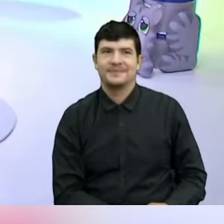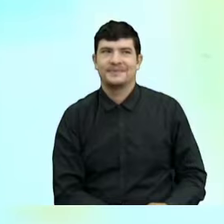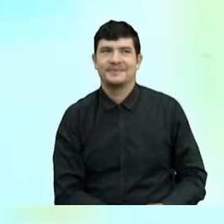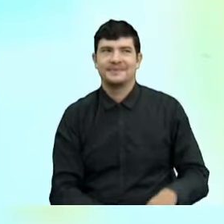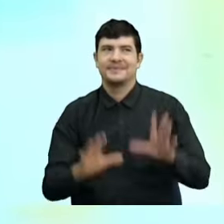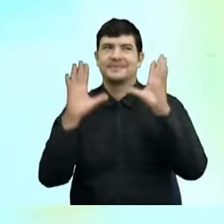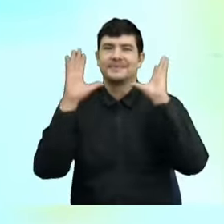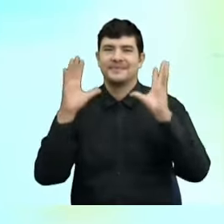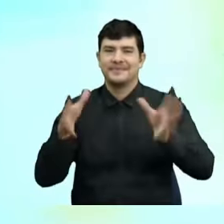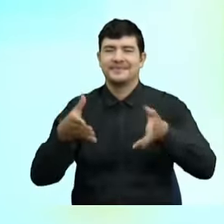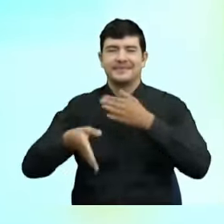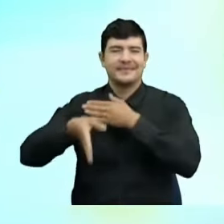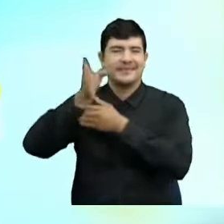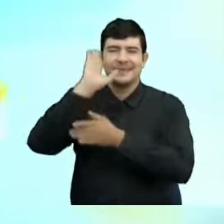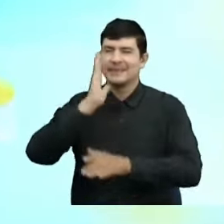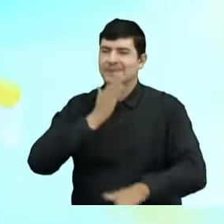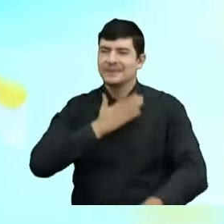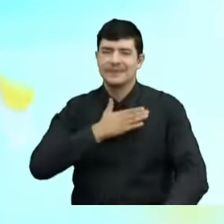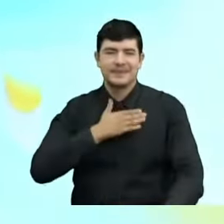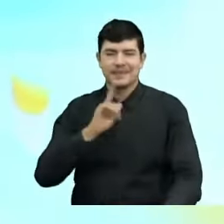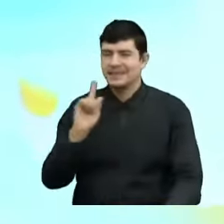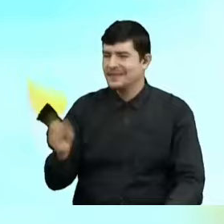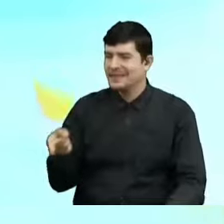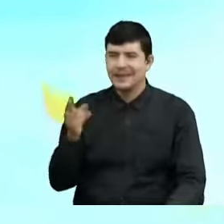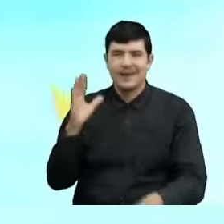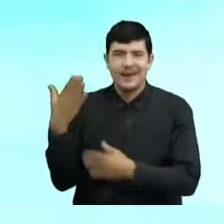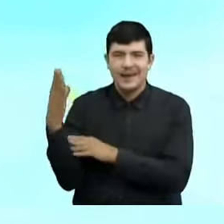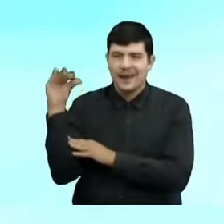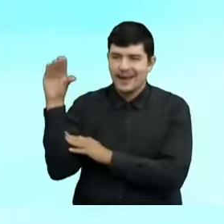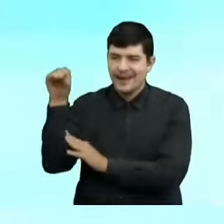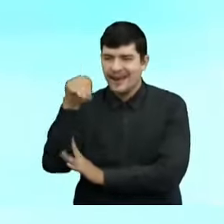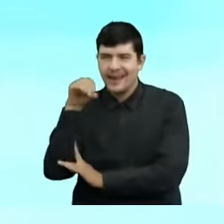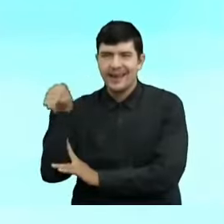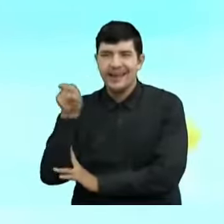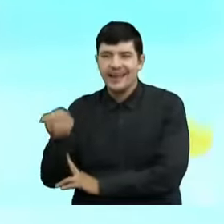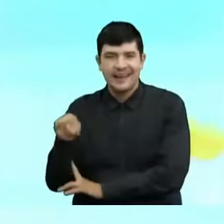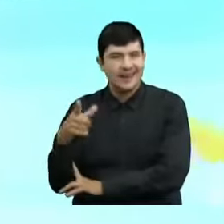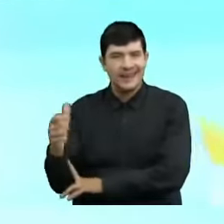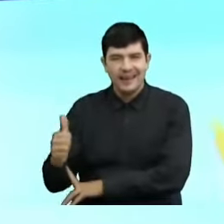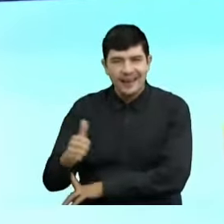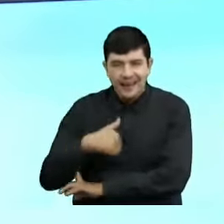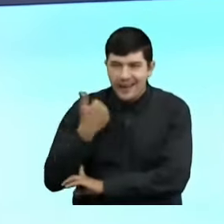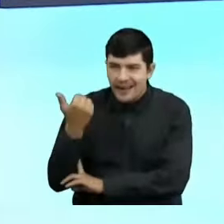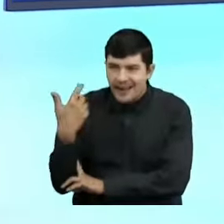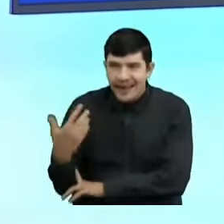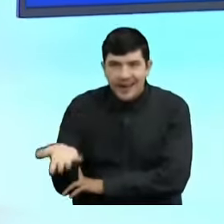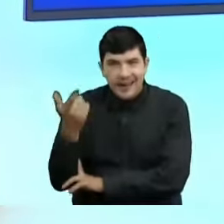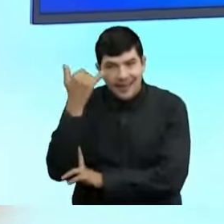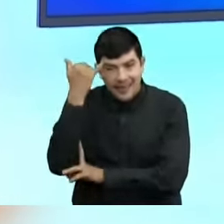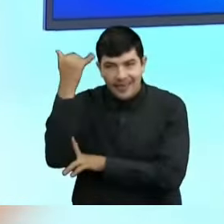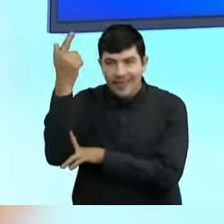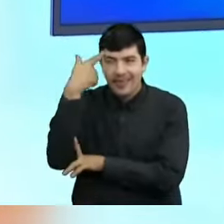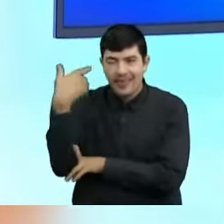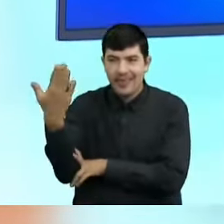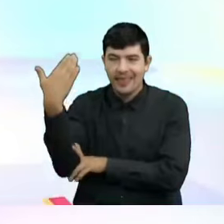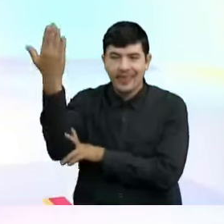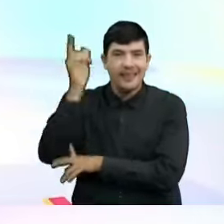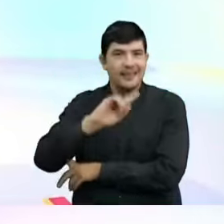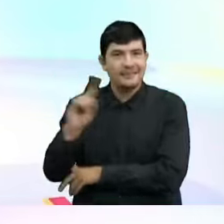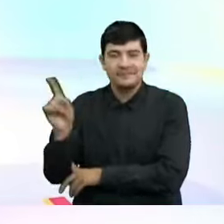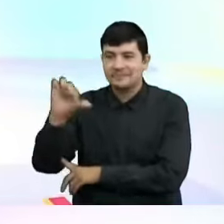Ay, Dios mío, este Peluquín, ¿no? Atrevido, ¿no? Sea tal que... No, ¿cómo se le ocurre? Eso está muy mal,